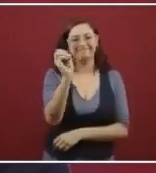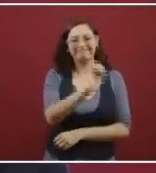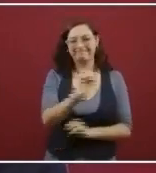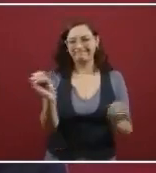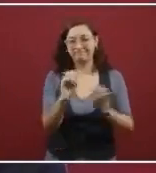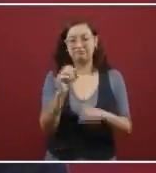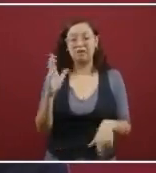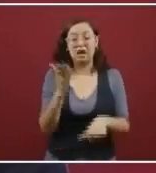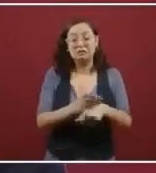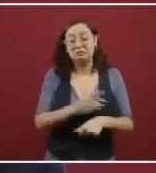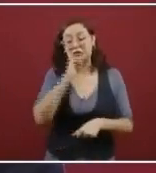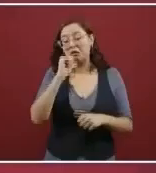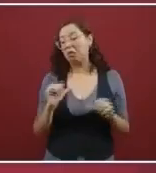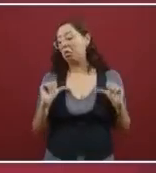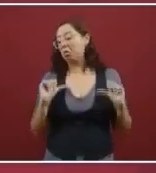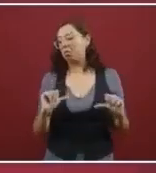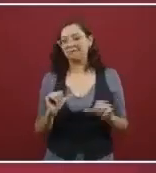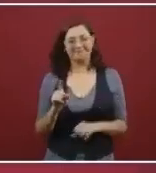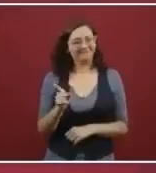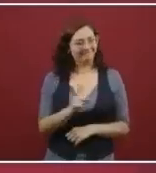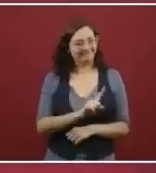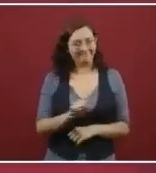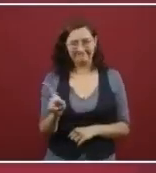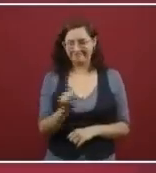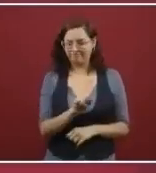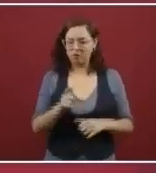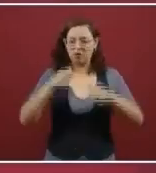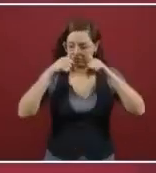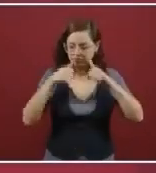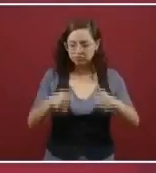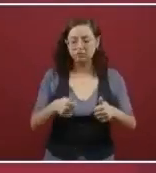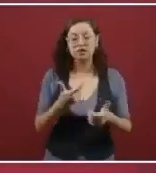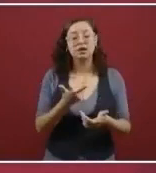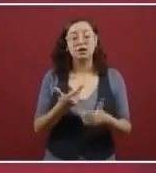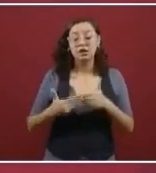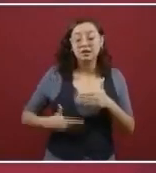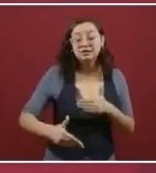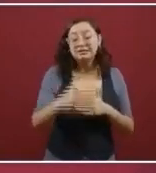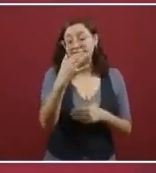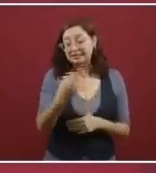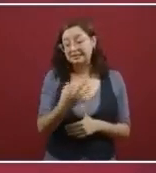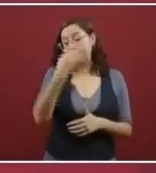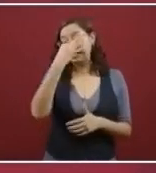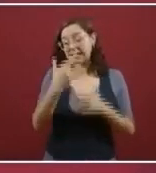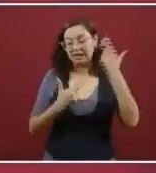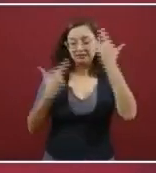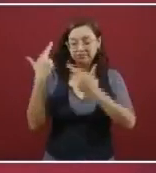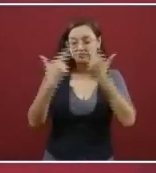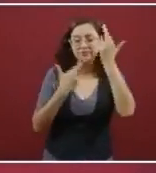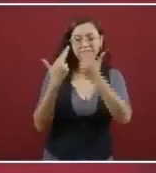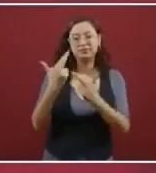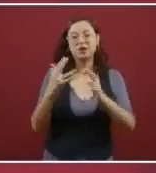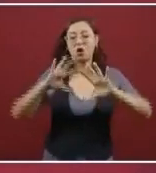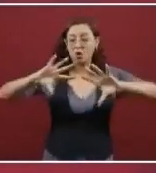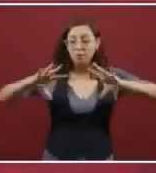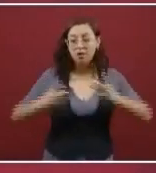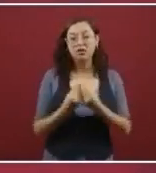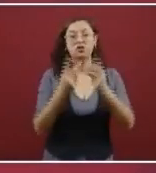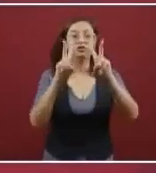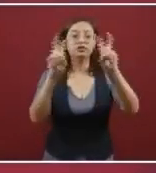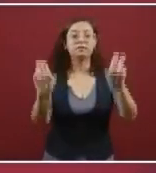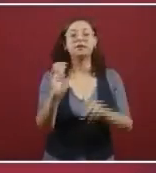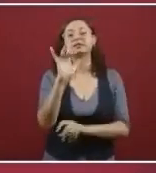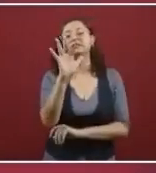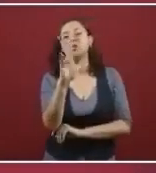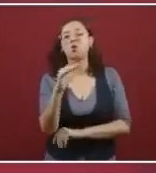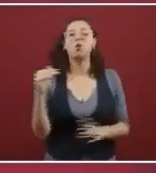Estamos por terminar el análisis sobre los cerca de 50,000